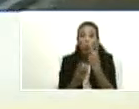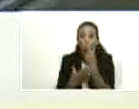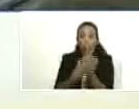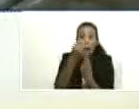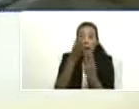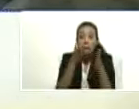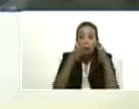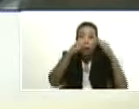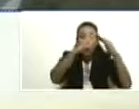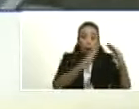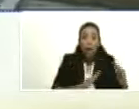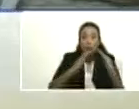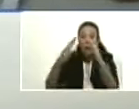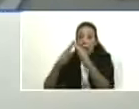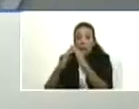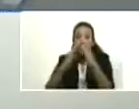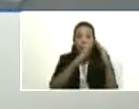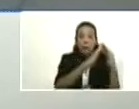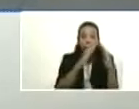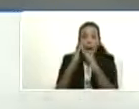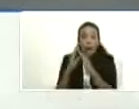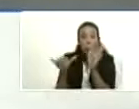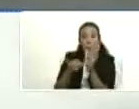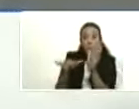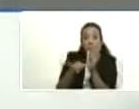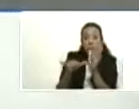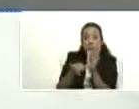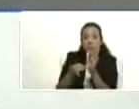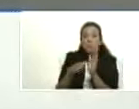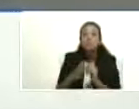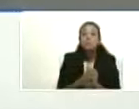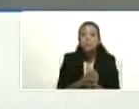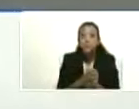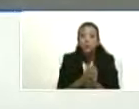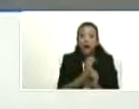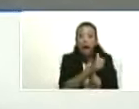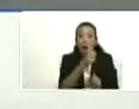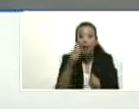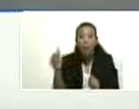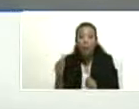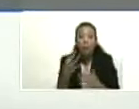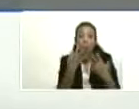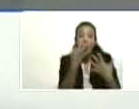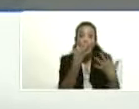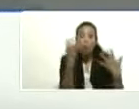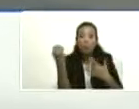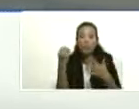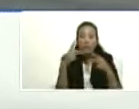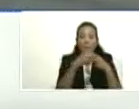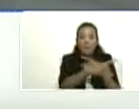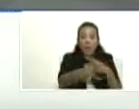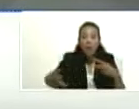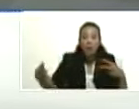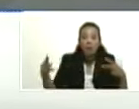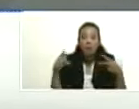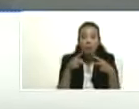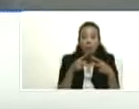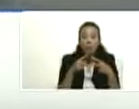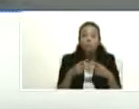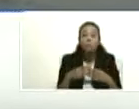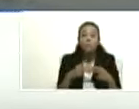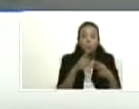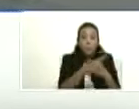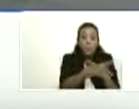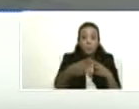pegadas. O sea que tienes tu vecino ahí al lado. Cada casa tiene 80 metros cuadrados